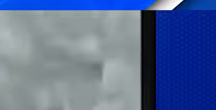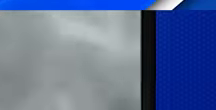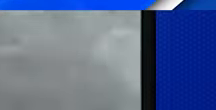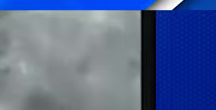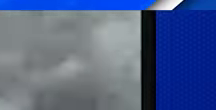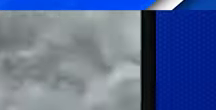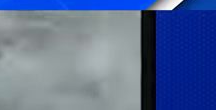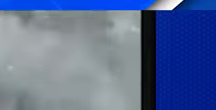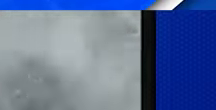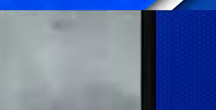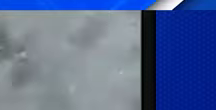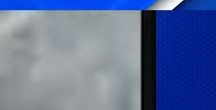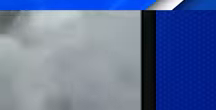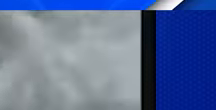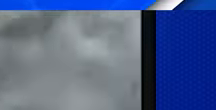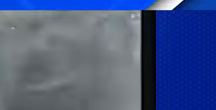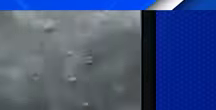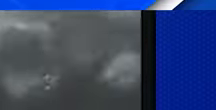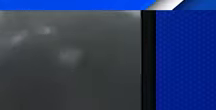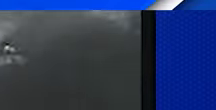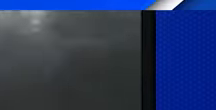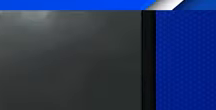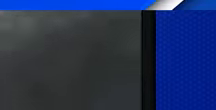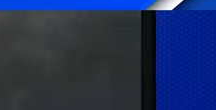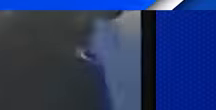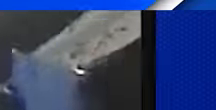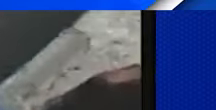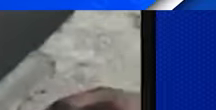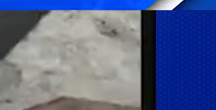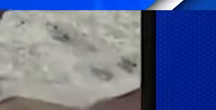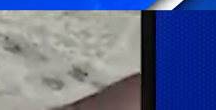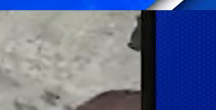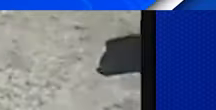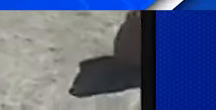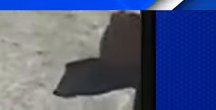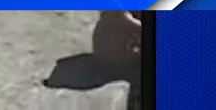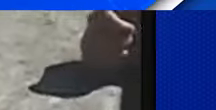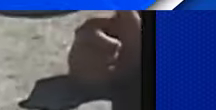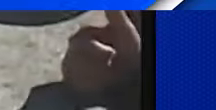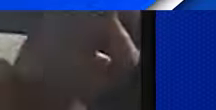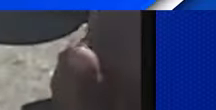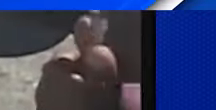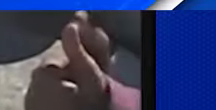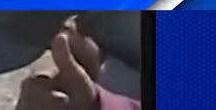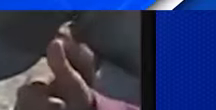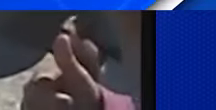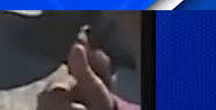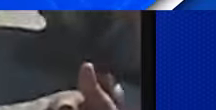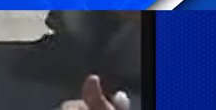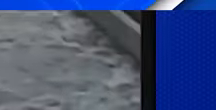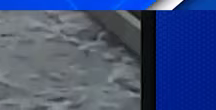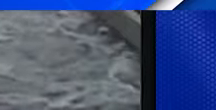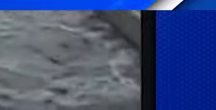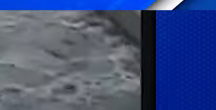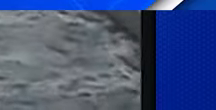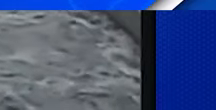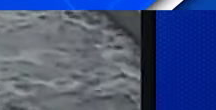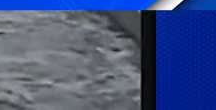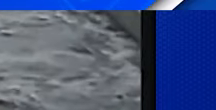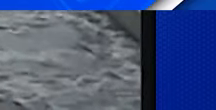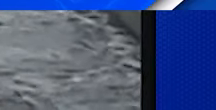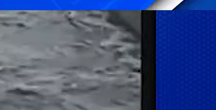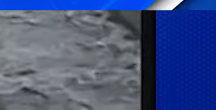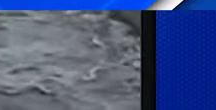el BCE y Nicaragua, que mejora las condiciones de pago y la tasa de interés del programa de saneamiento del